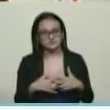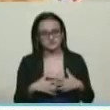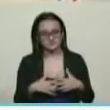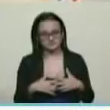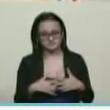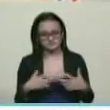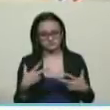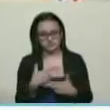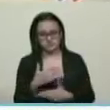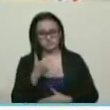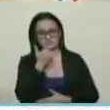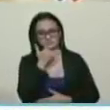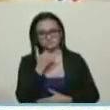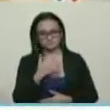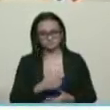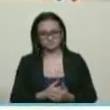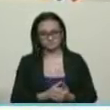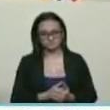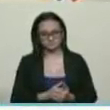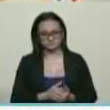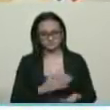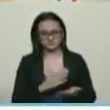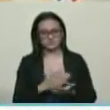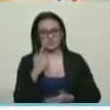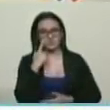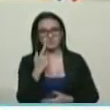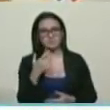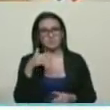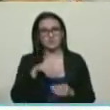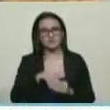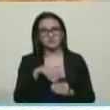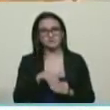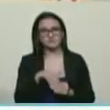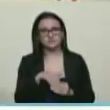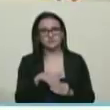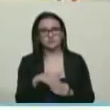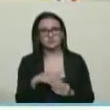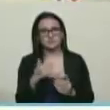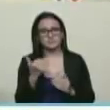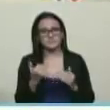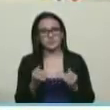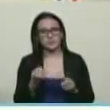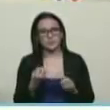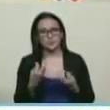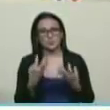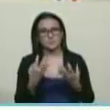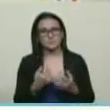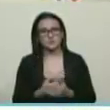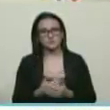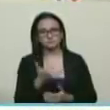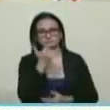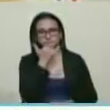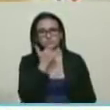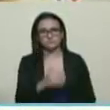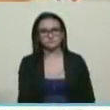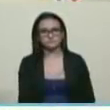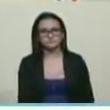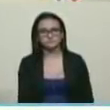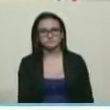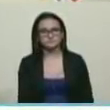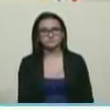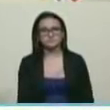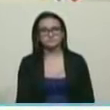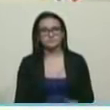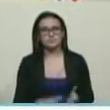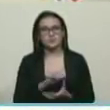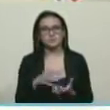trancan. Eso lo hemos visto cada vez. Para cada elección bajamos el número de incidencias y de